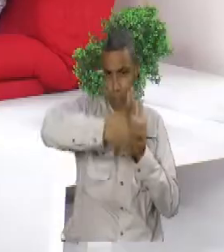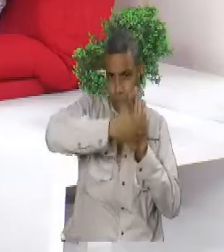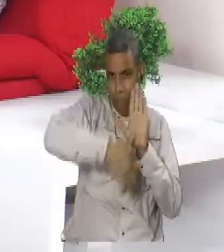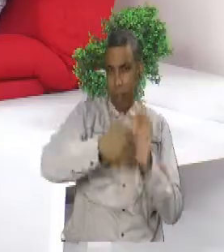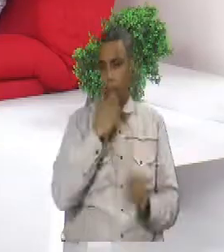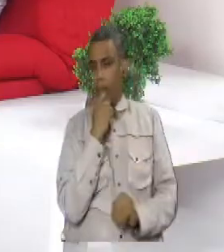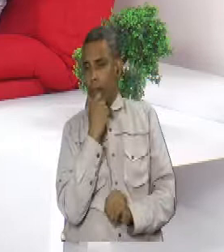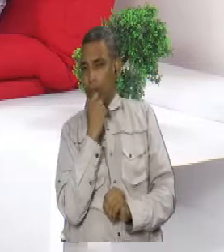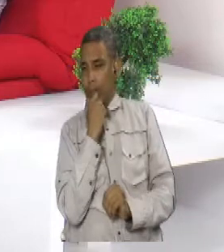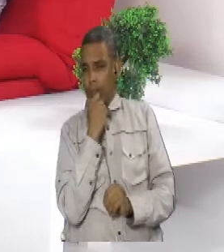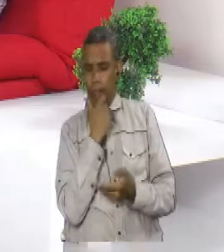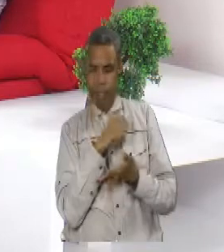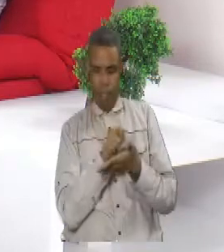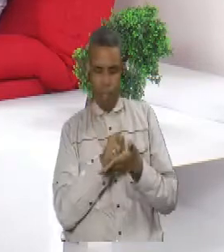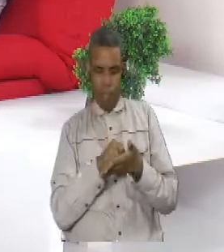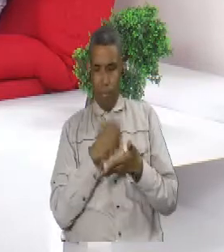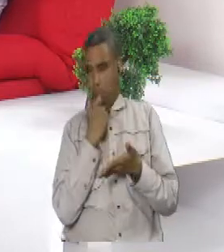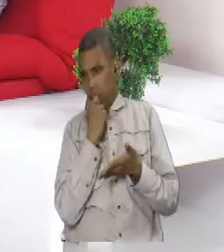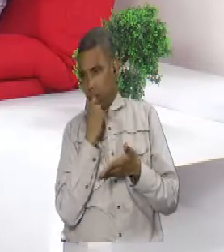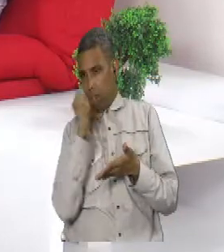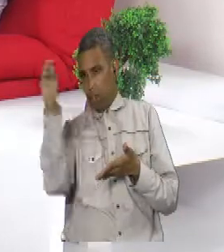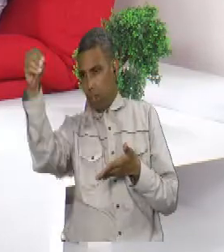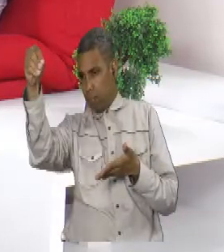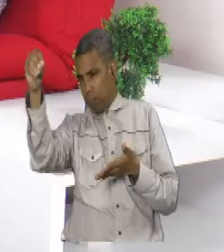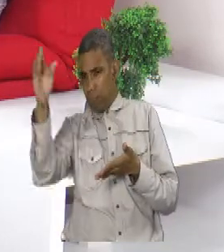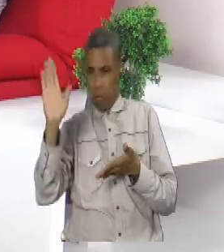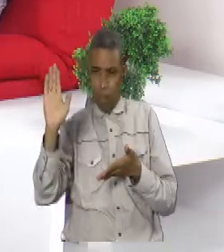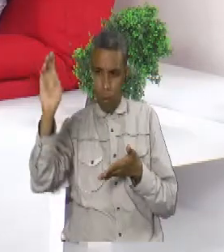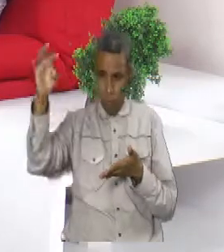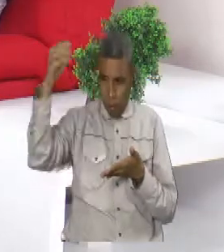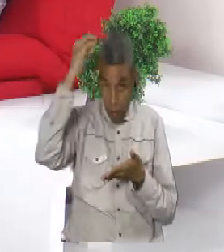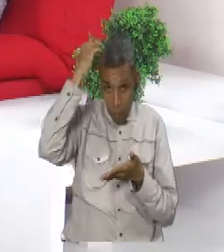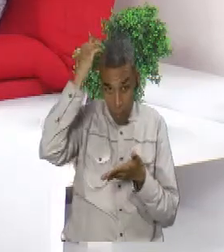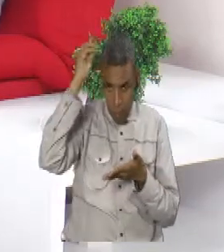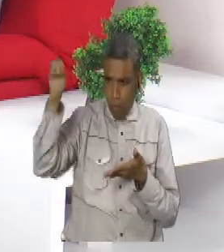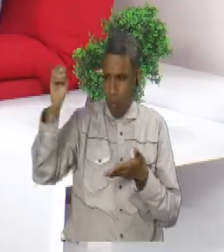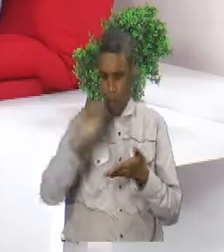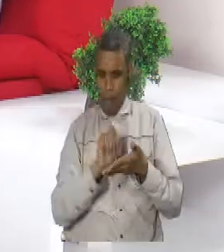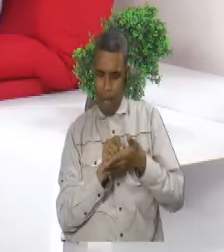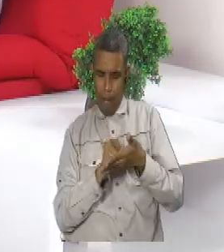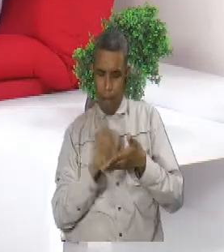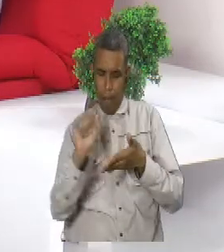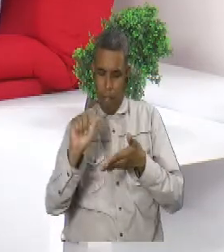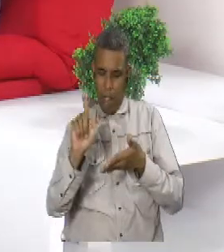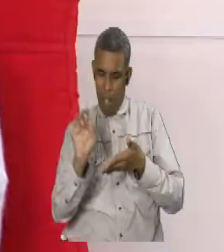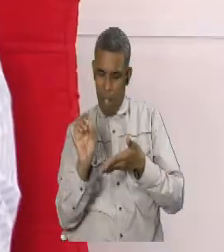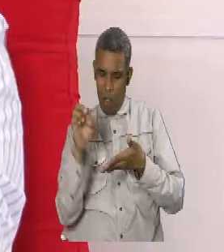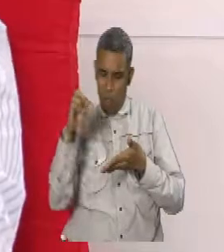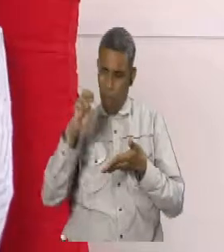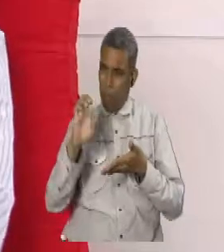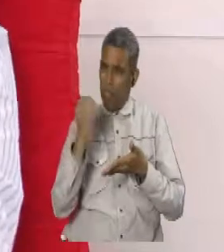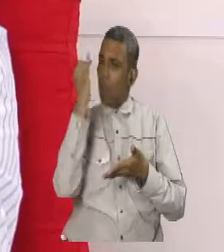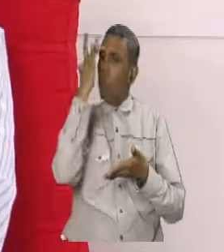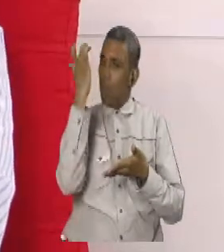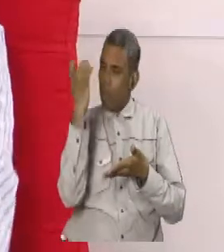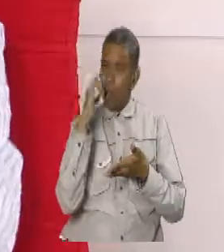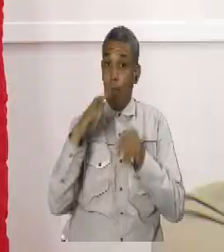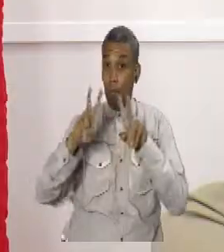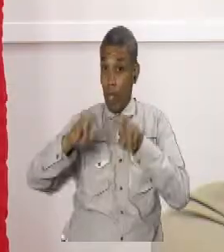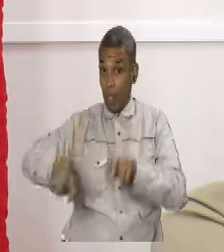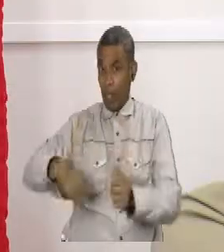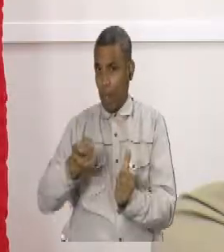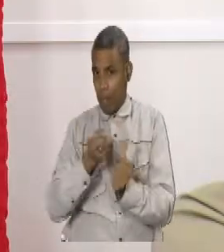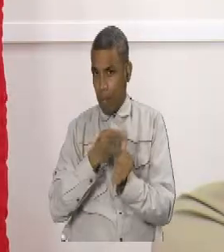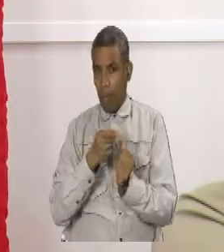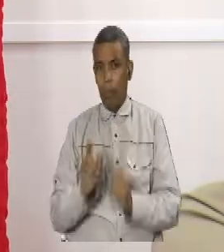el diagnóstico o la aproximación clínica a qué, de qué causa es esta alopecia y de qué alopecia estamos hablando. Perfecto. Bueno, ustedes